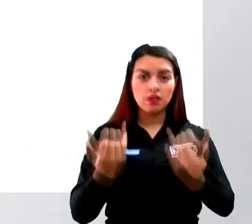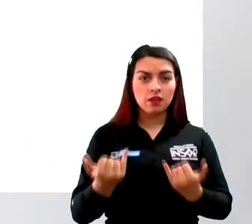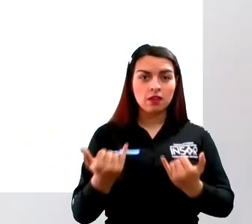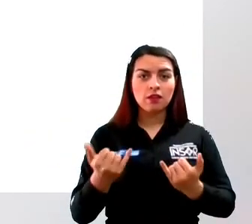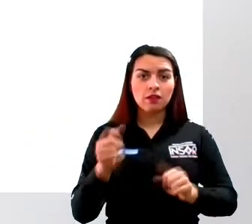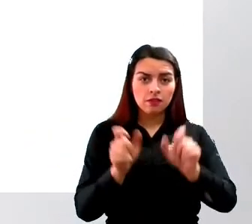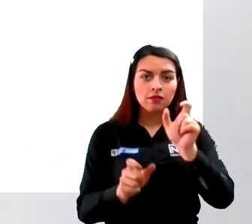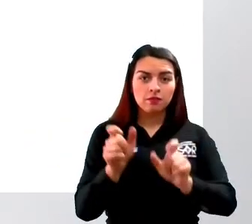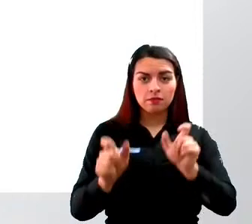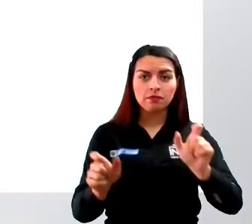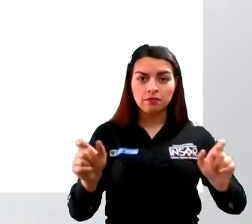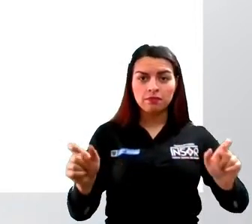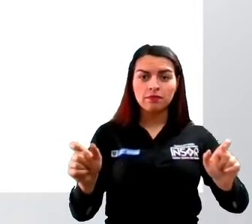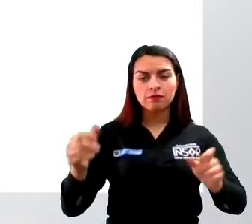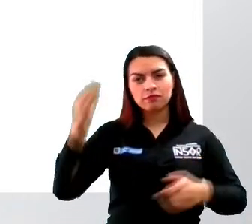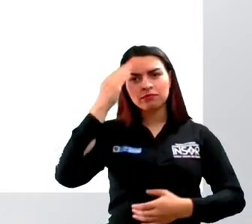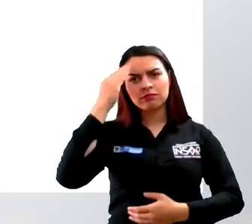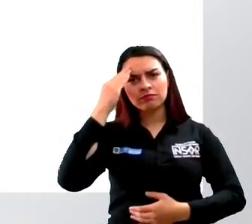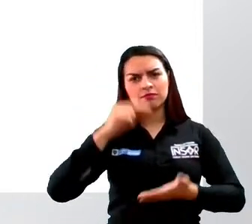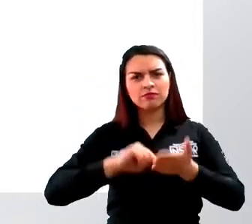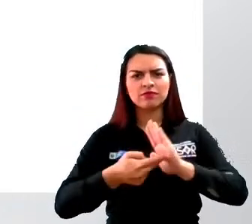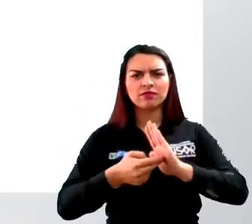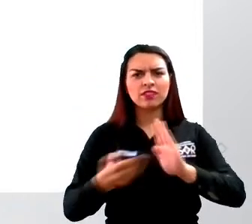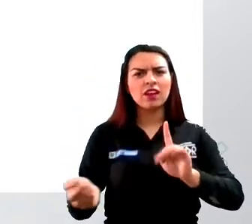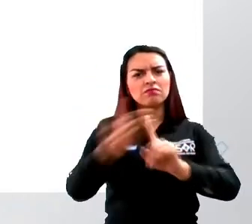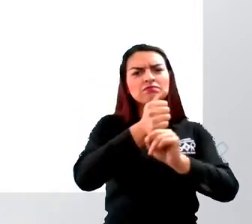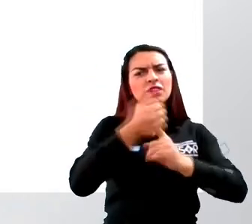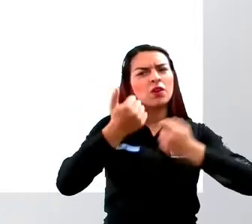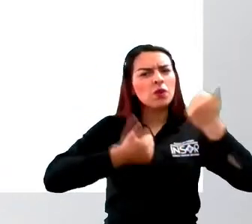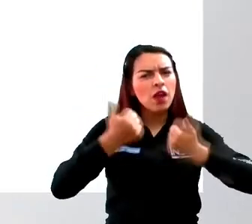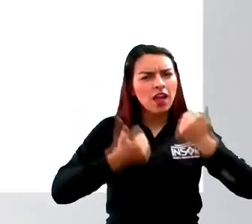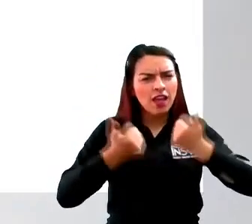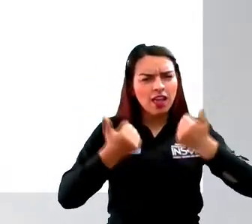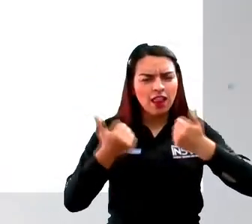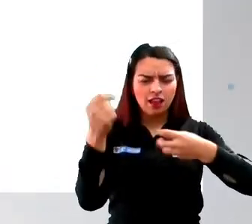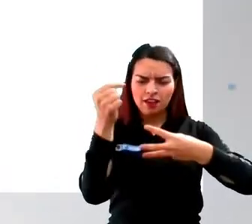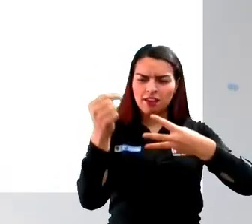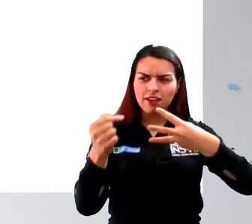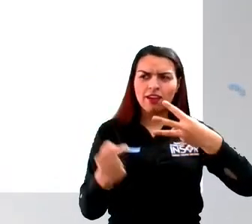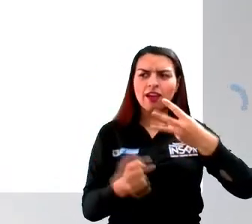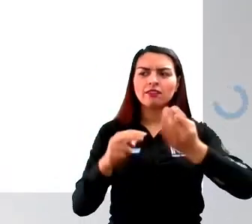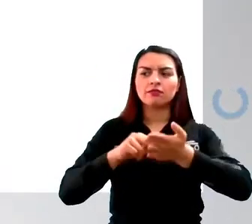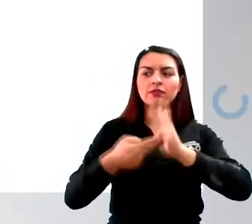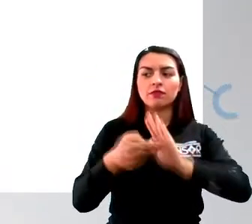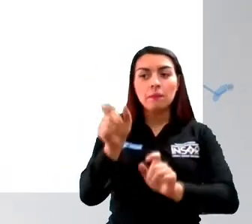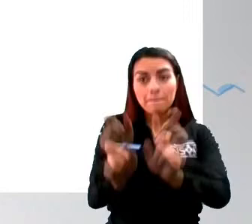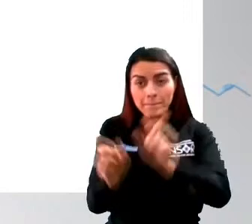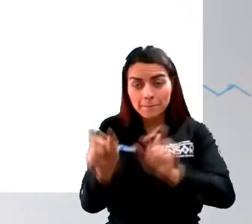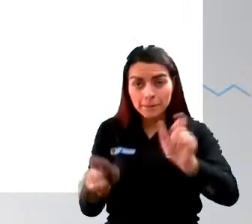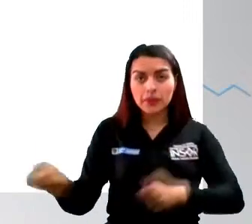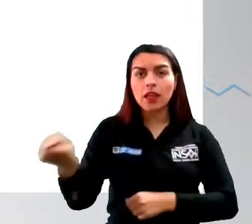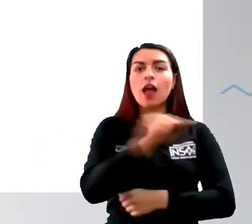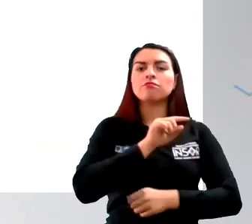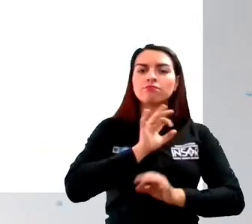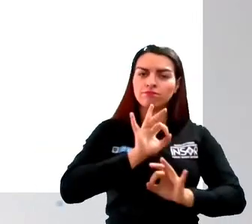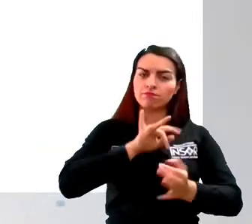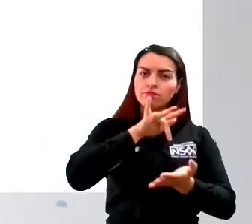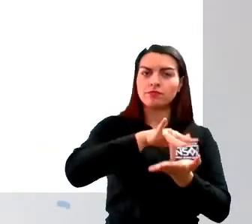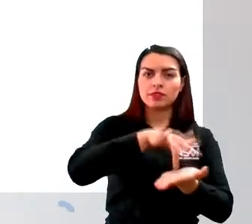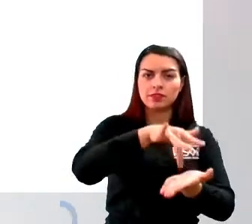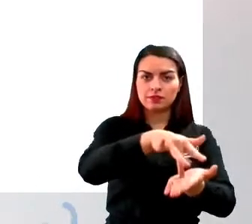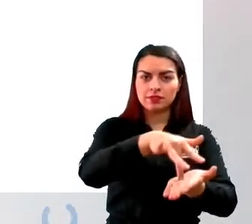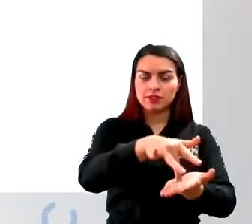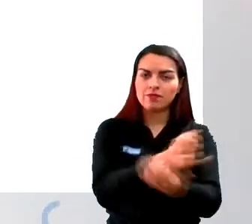a qué es lo que puede lograr que haga que la gente se participe afectivamente. Y tenemos cómo